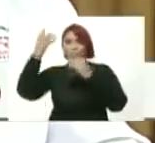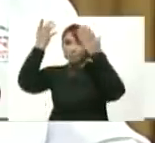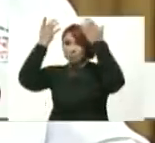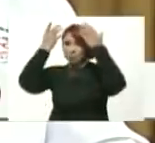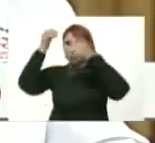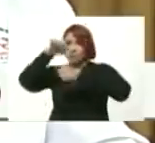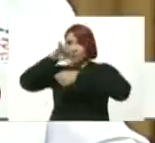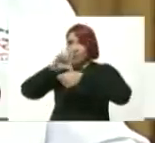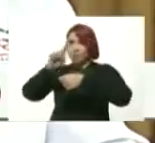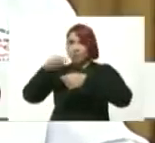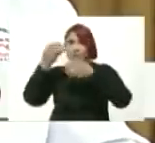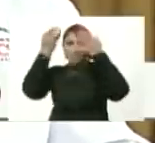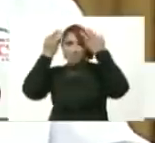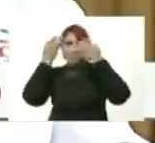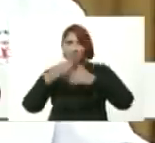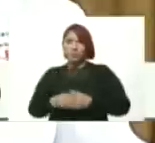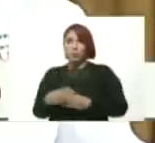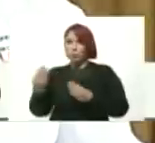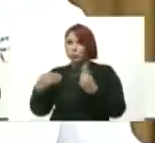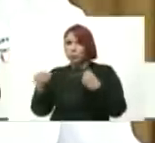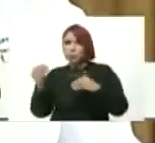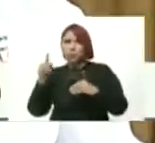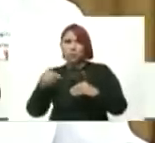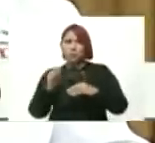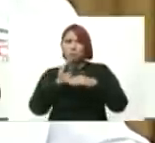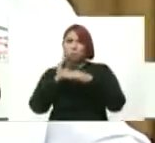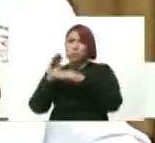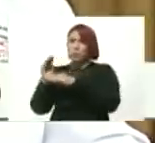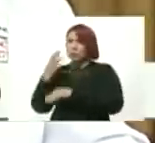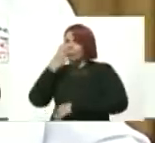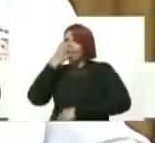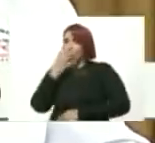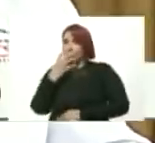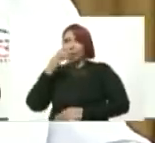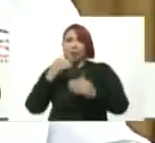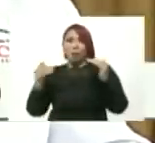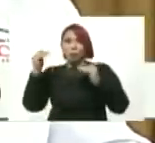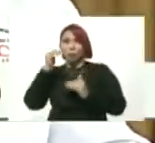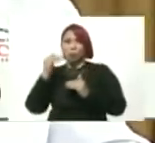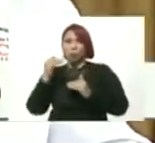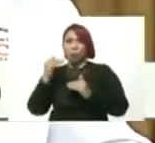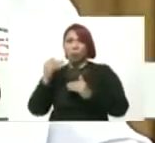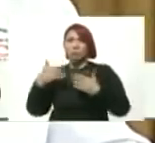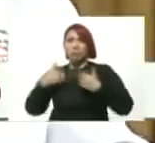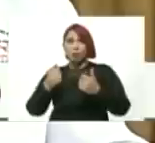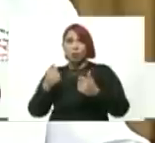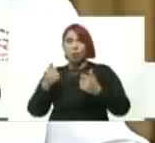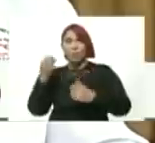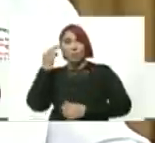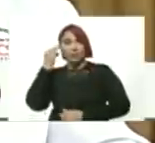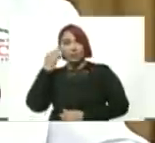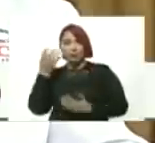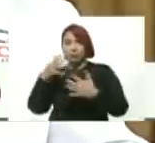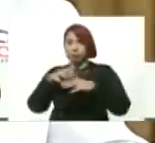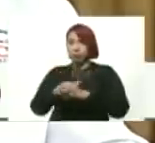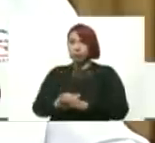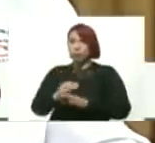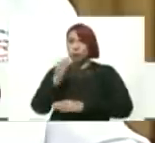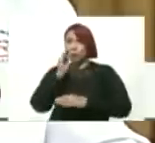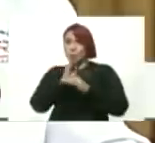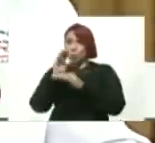quirúrgica enfermería hemoterapia enfermería de cuidados intensivos de adultos enfermería en salud mental integral enfermería de cuidados intensivos pediátricos